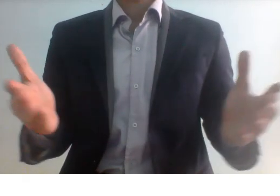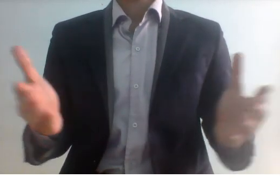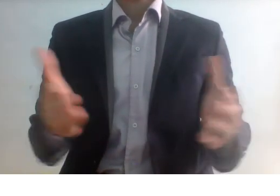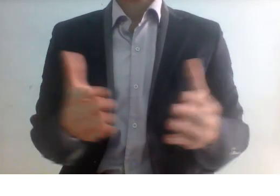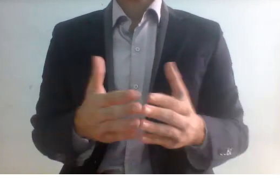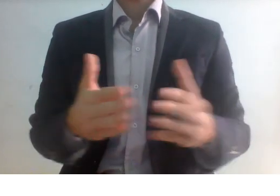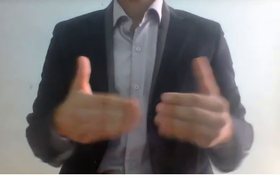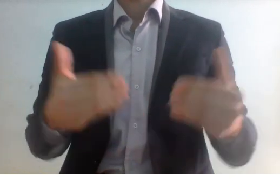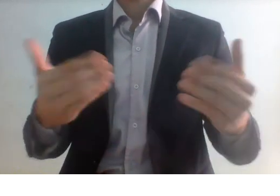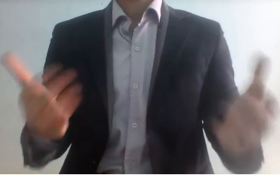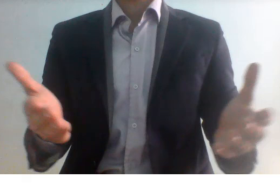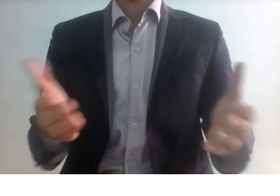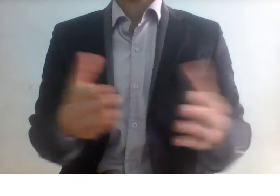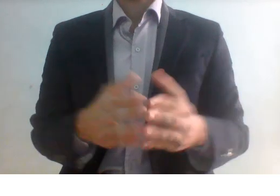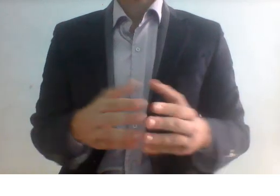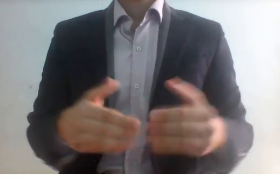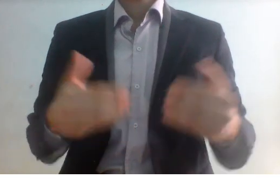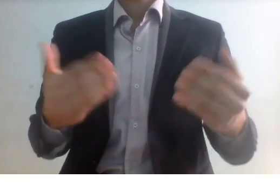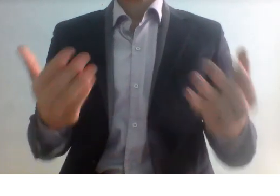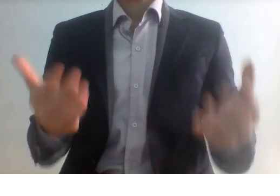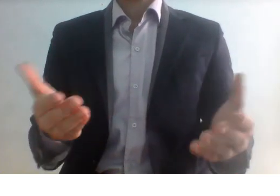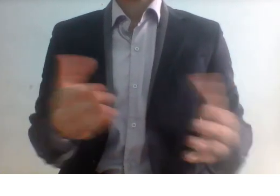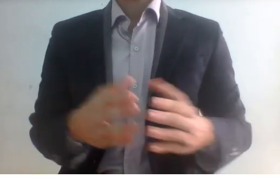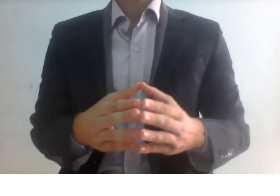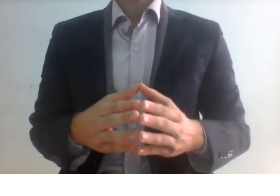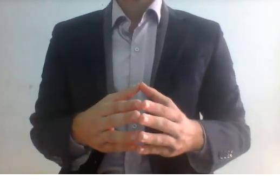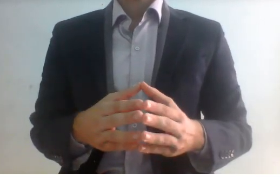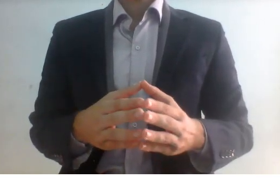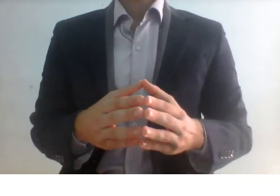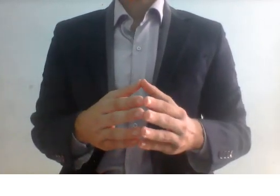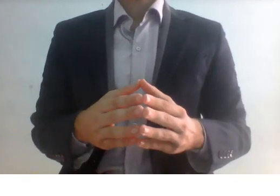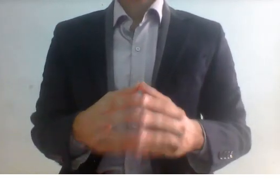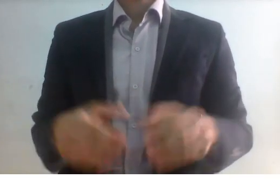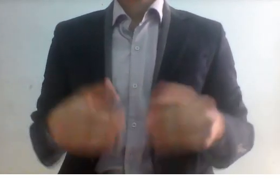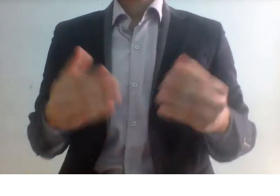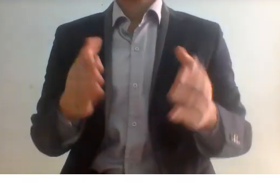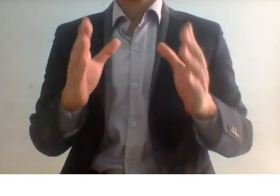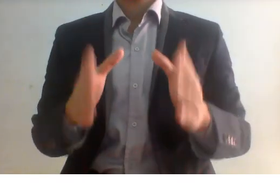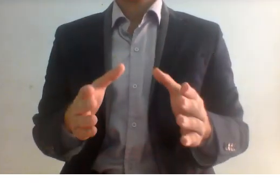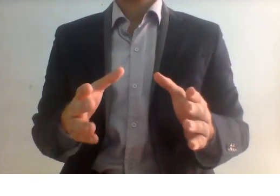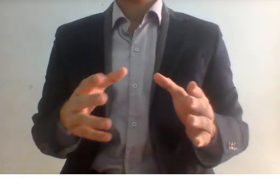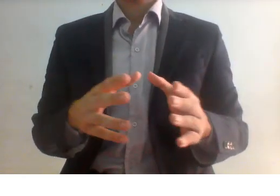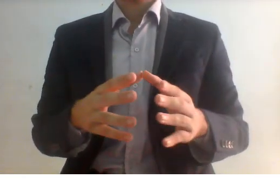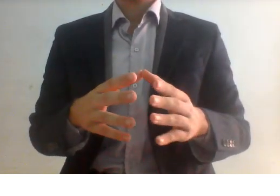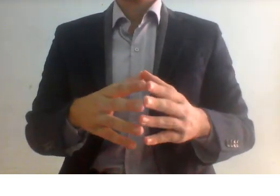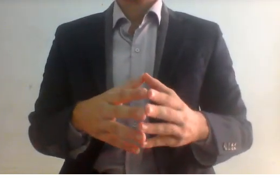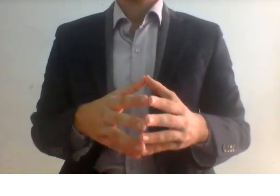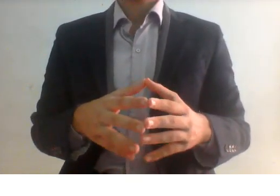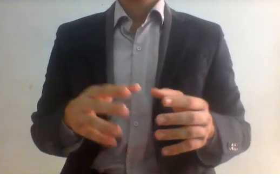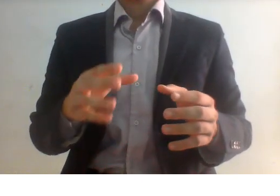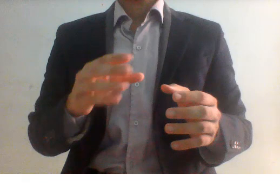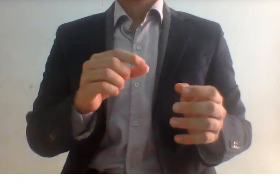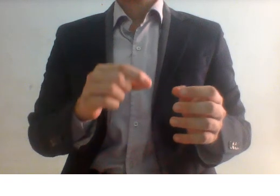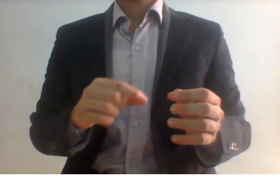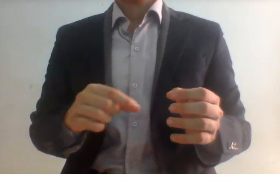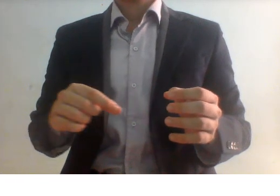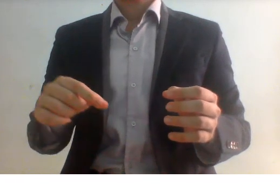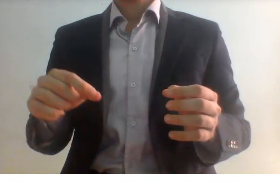que estos personajes vengan a defenderlo me parece lamentable. Pero en general no me queda nada más que decir, más que si esta información les agradó me pueden dejar un